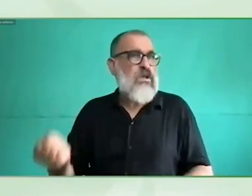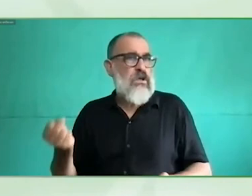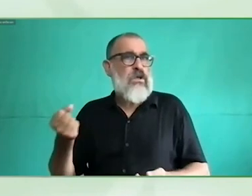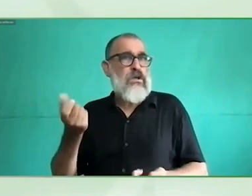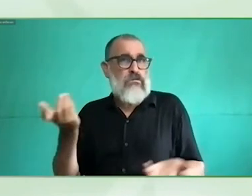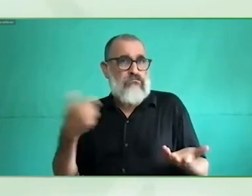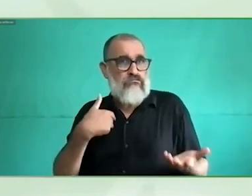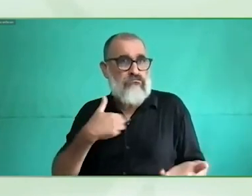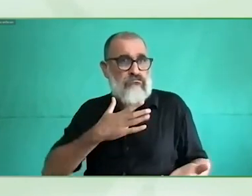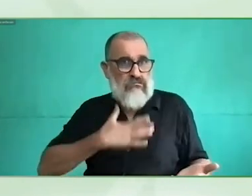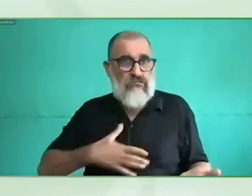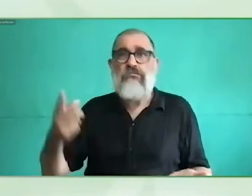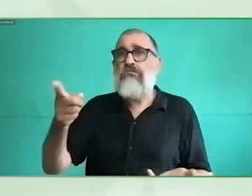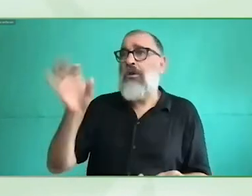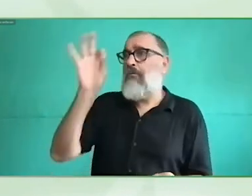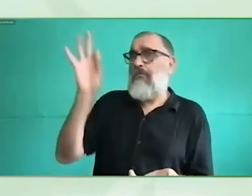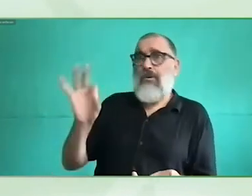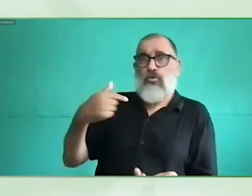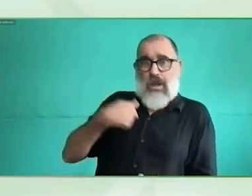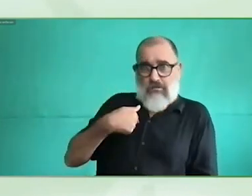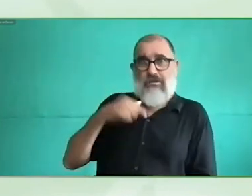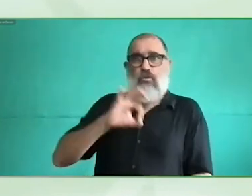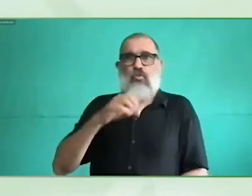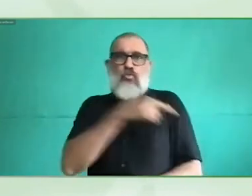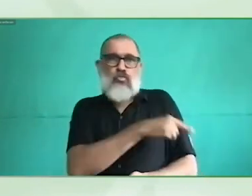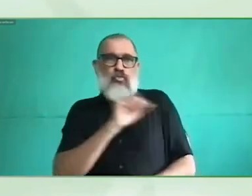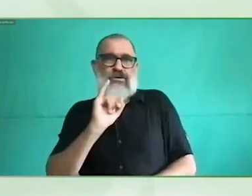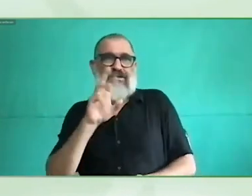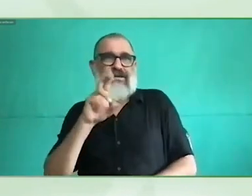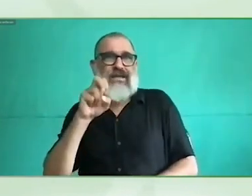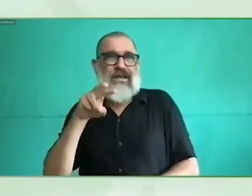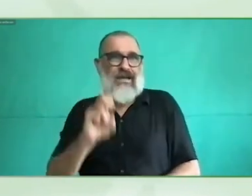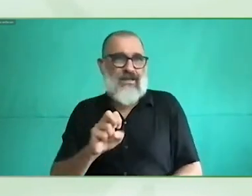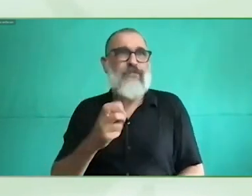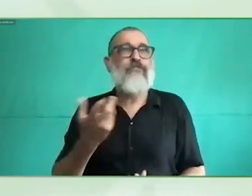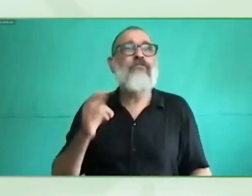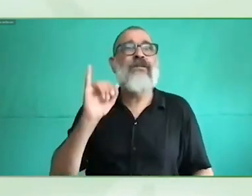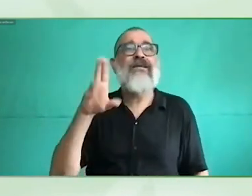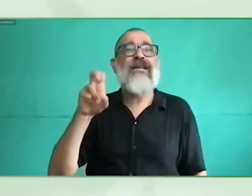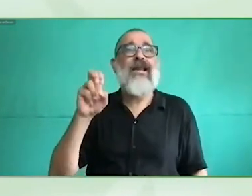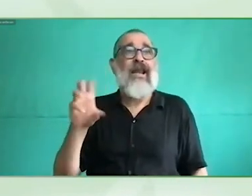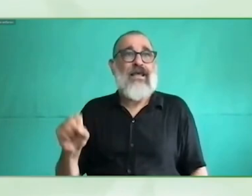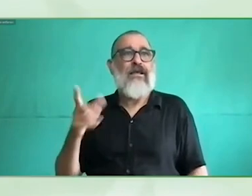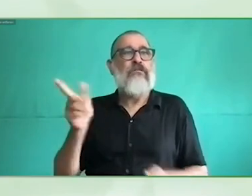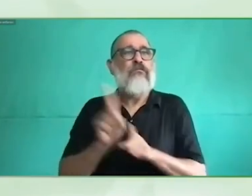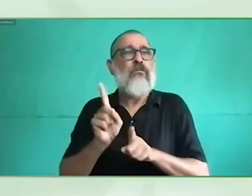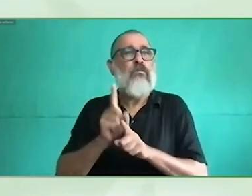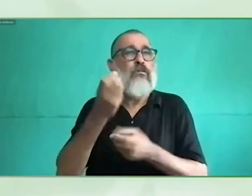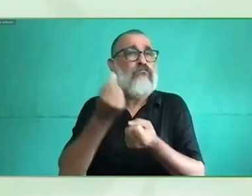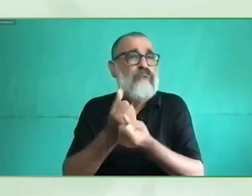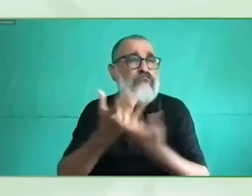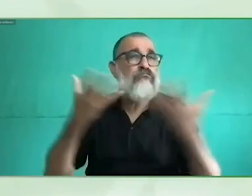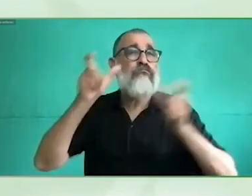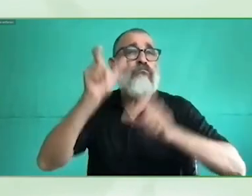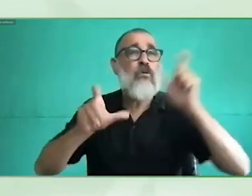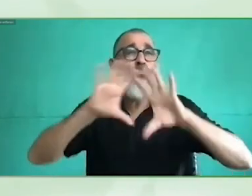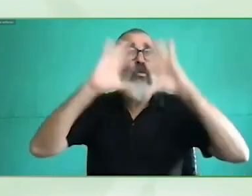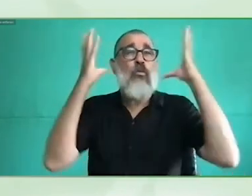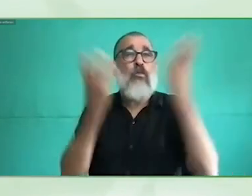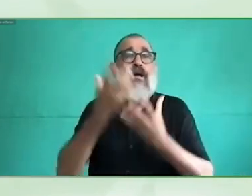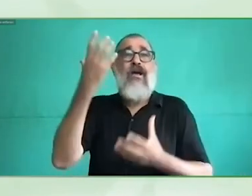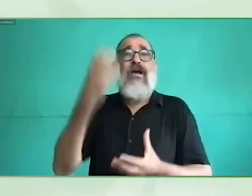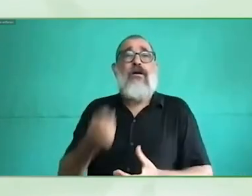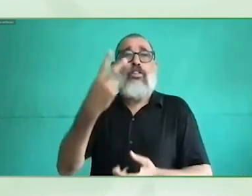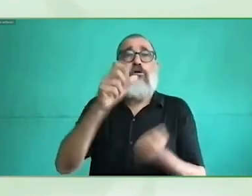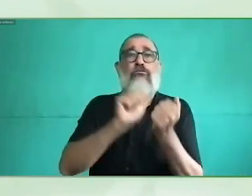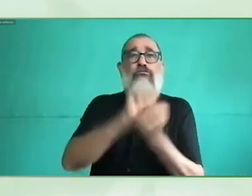a la educación Universitaria para las personas con discapacidad es también una brecha importante quisiera preguntarle a Irene Cómo fue esa experiencia